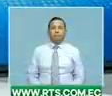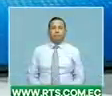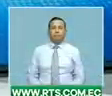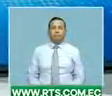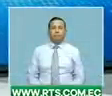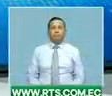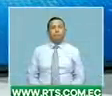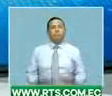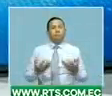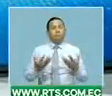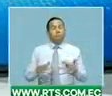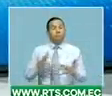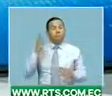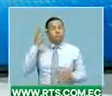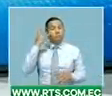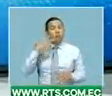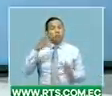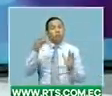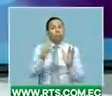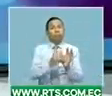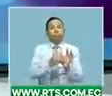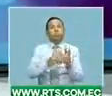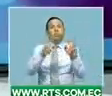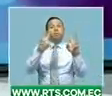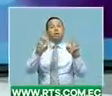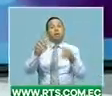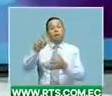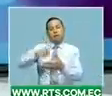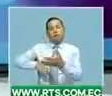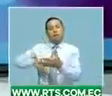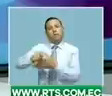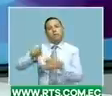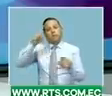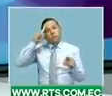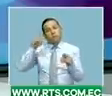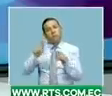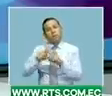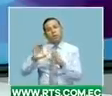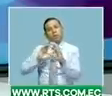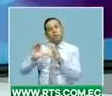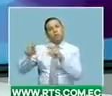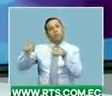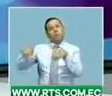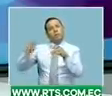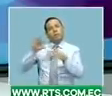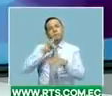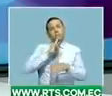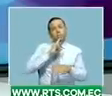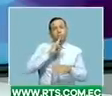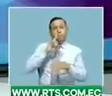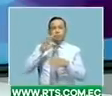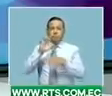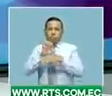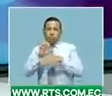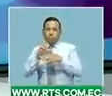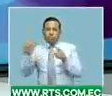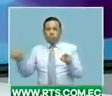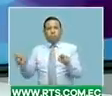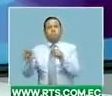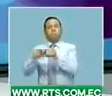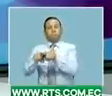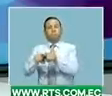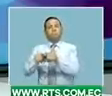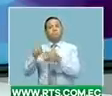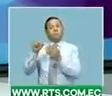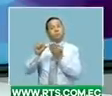Ya hay fecha para la firma de la primera fase del acuerdo comercial entre Ecuador y Estados Unidos, pues así lo confirmó el ministro